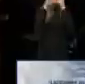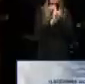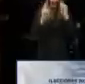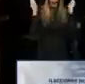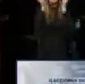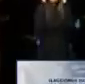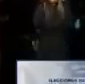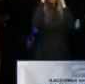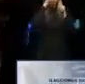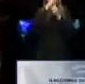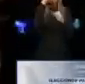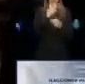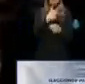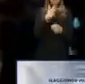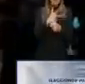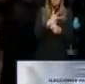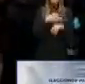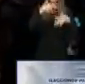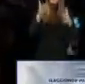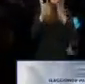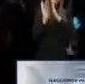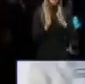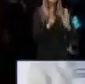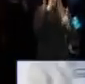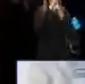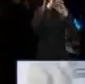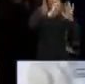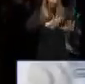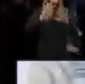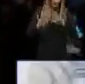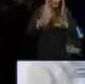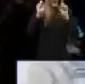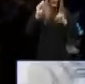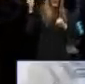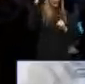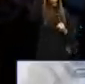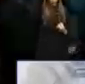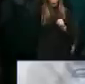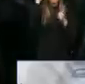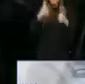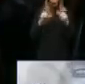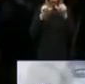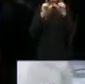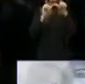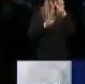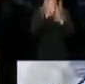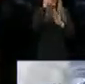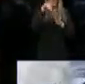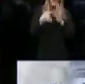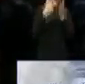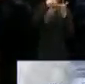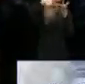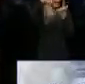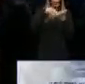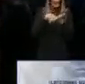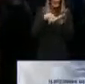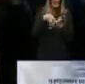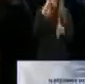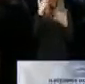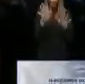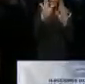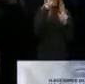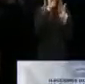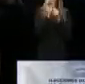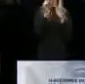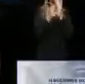Guatemala, que en orden y en tranquilidad logró sacar adelante este día de las votaciones, tal como se